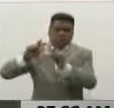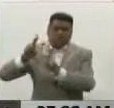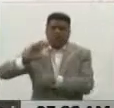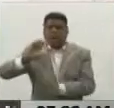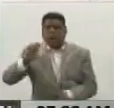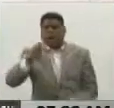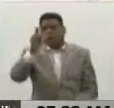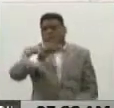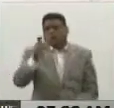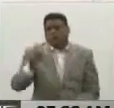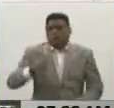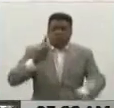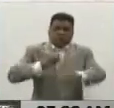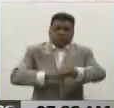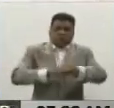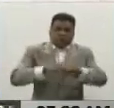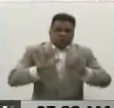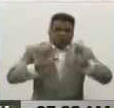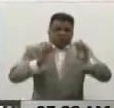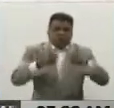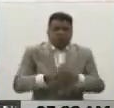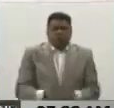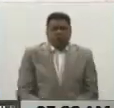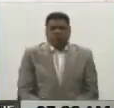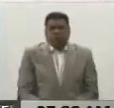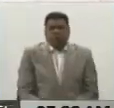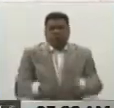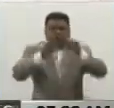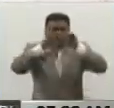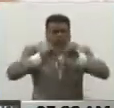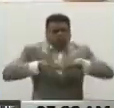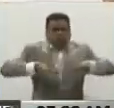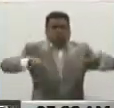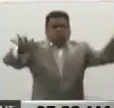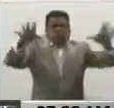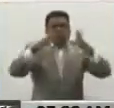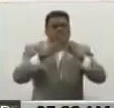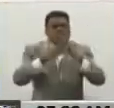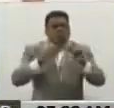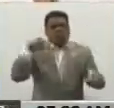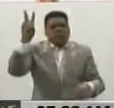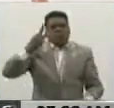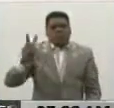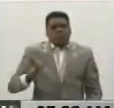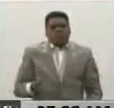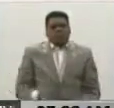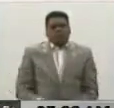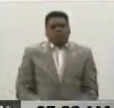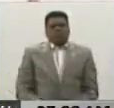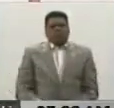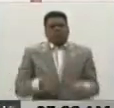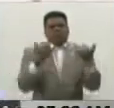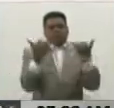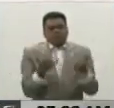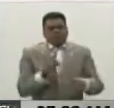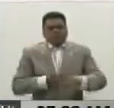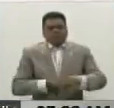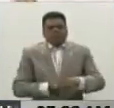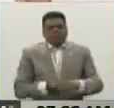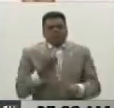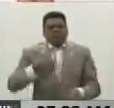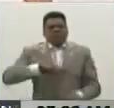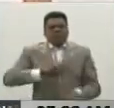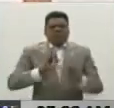este periodo inicial. ¿Y van a estar disgregados por todo el país? Van a estar disgregados por todo el país. Por ahora estamos